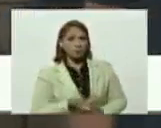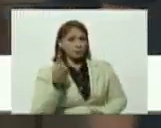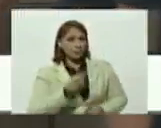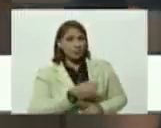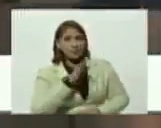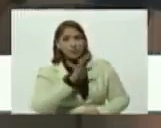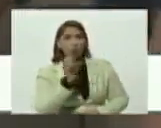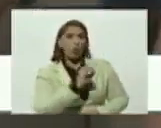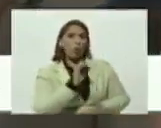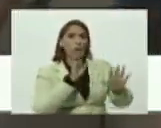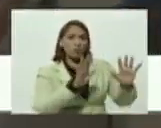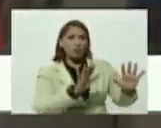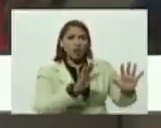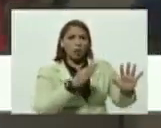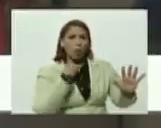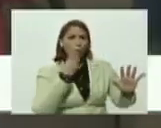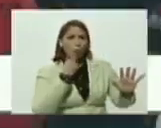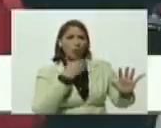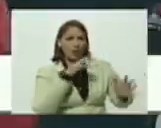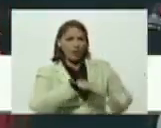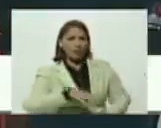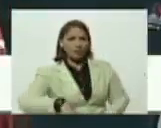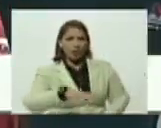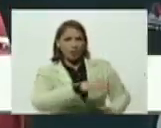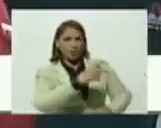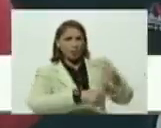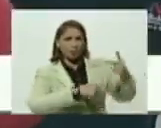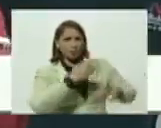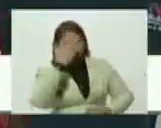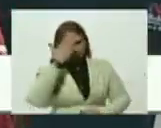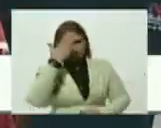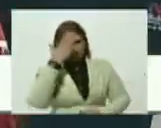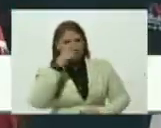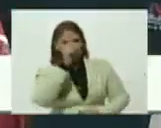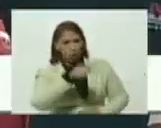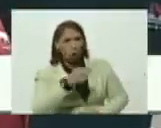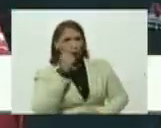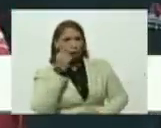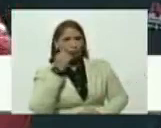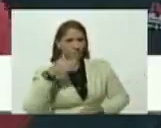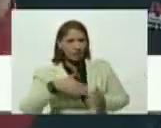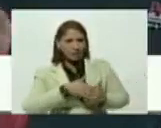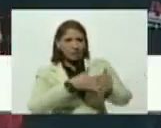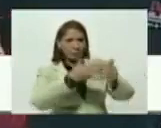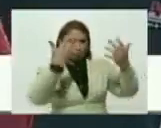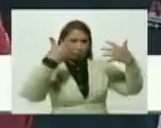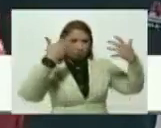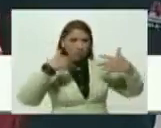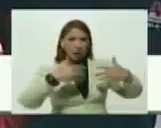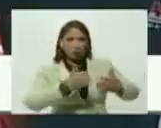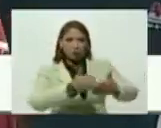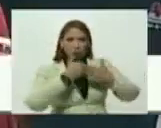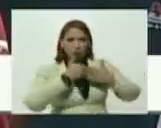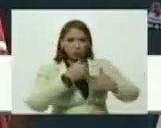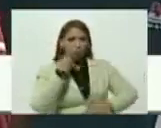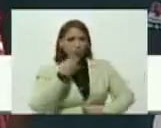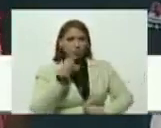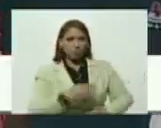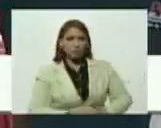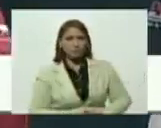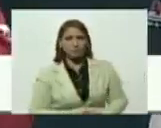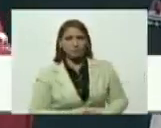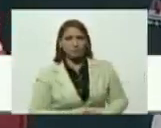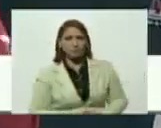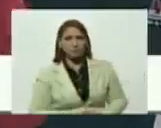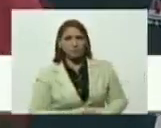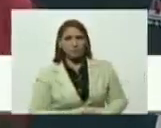10 jóvenes por estado produciendo, y sé que donde quiera que esté, él nos va a estar guiando. Él va a estar ayudando a que la juventud